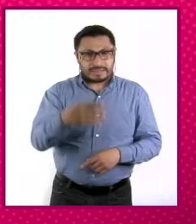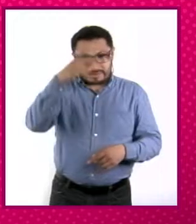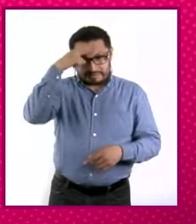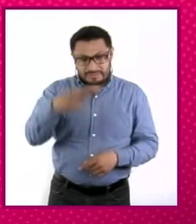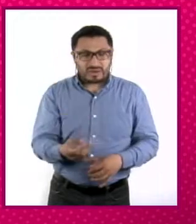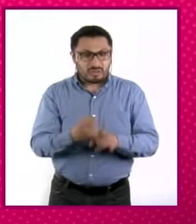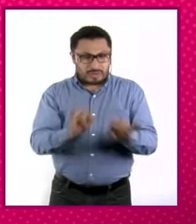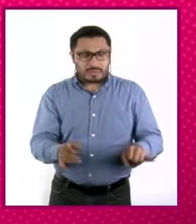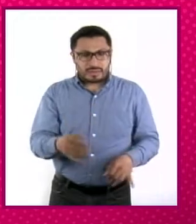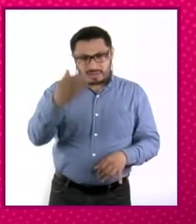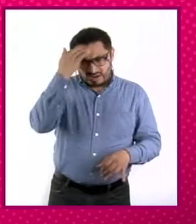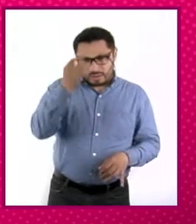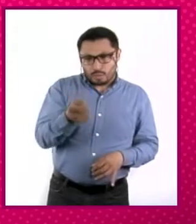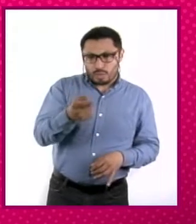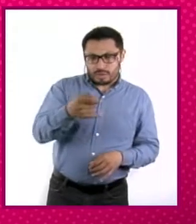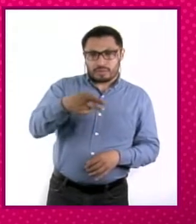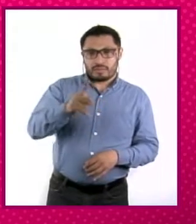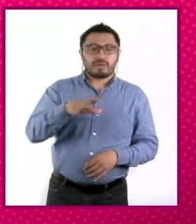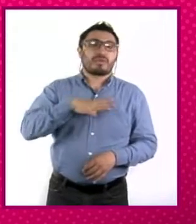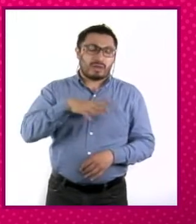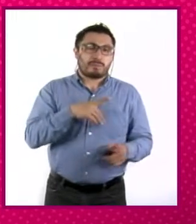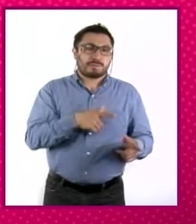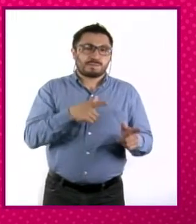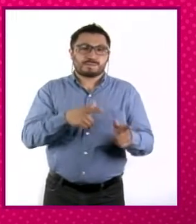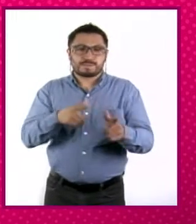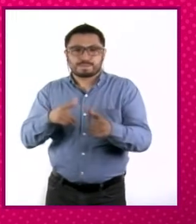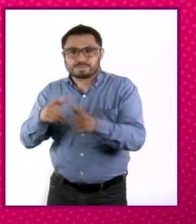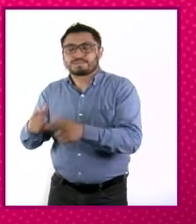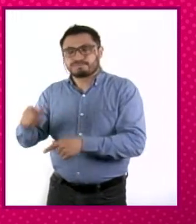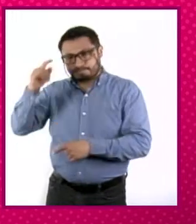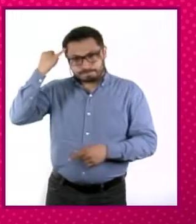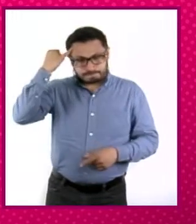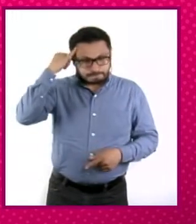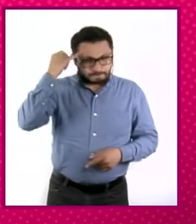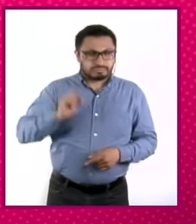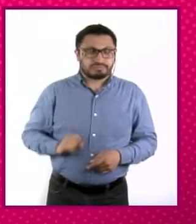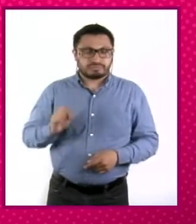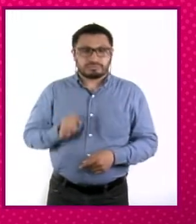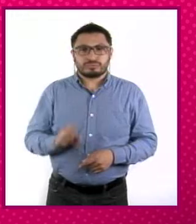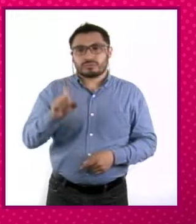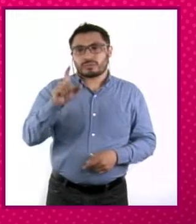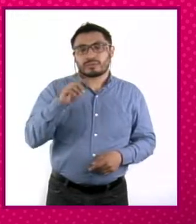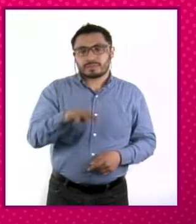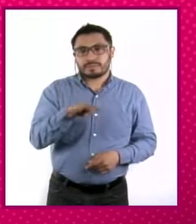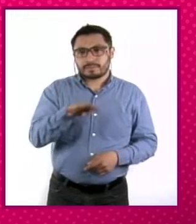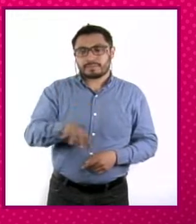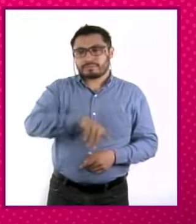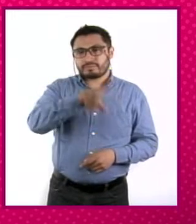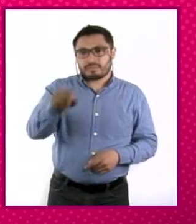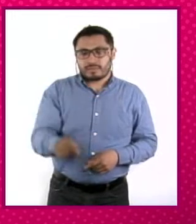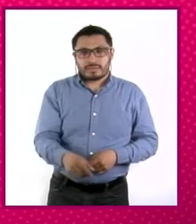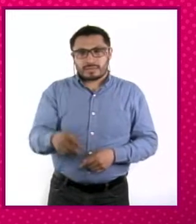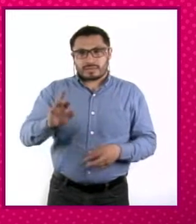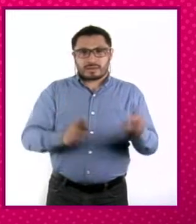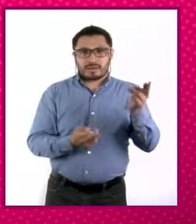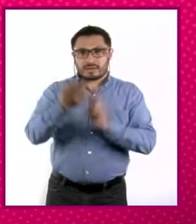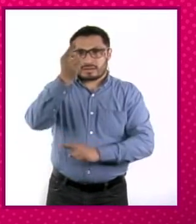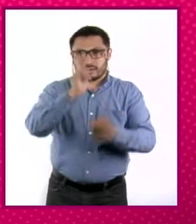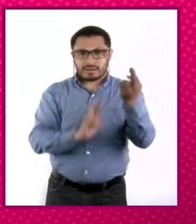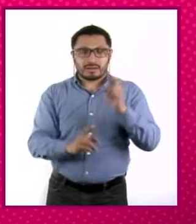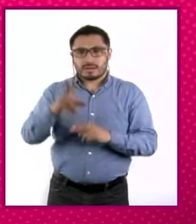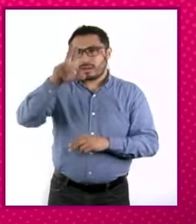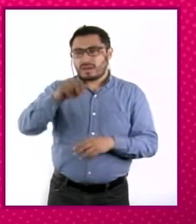poco, pero sí hubo matanzas directas de indígenas en el siglo XIX. Y luego ya en la época de la Revolución ya no se